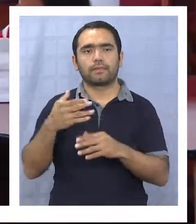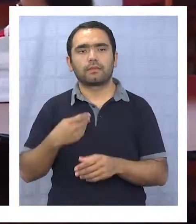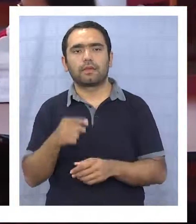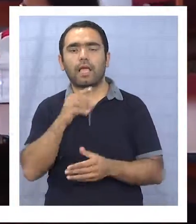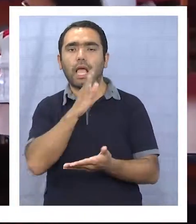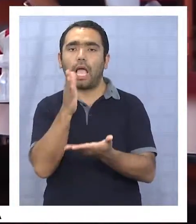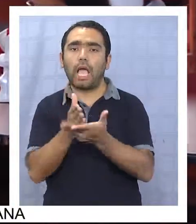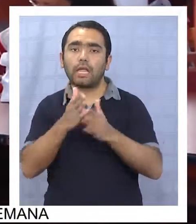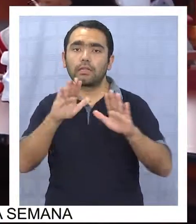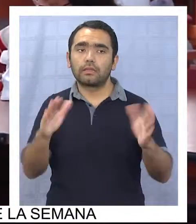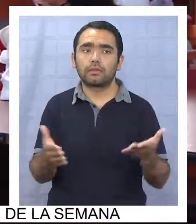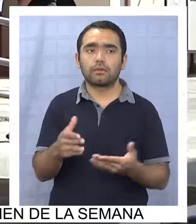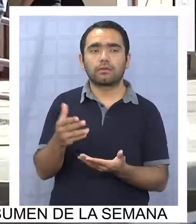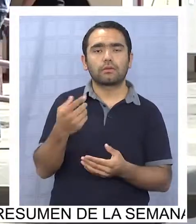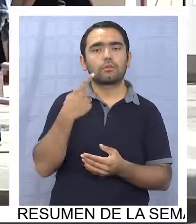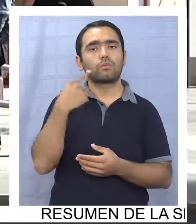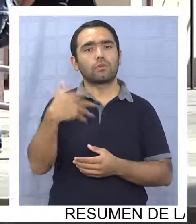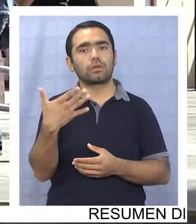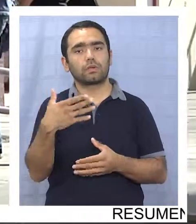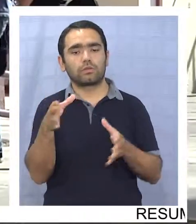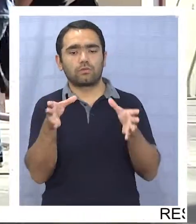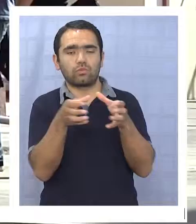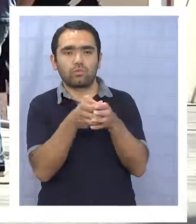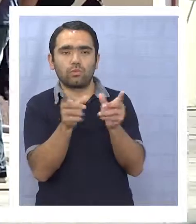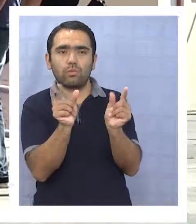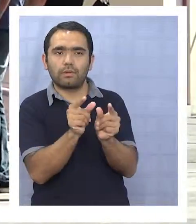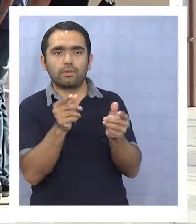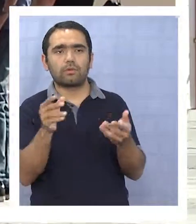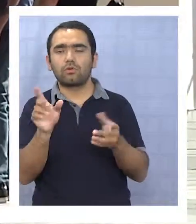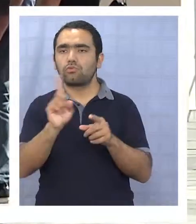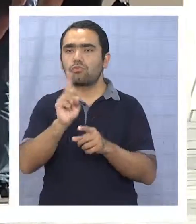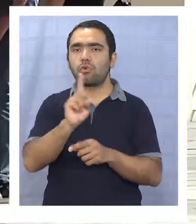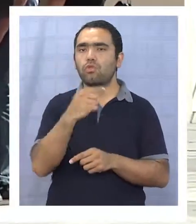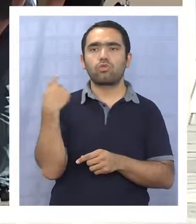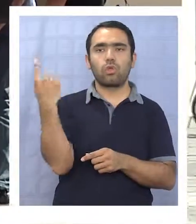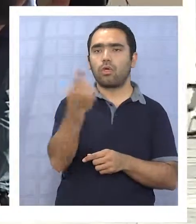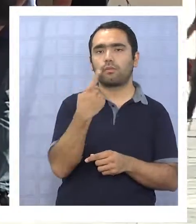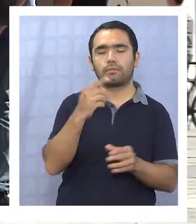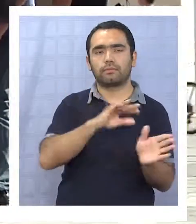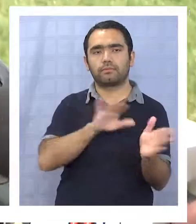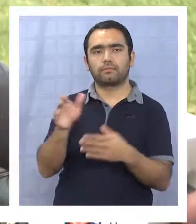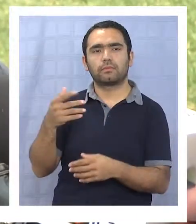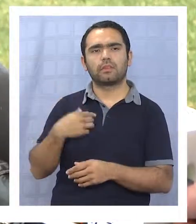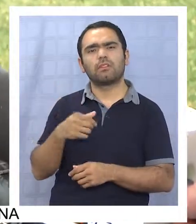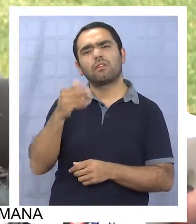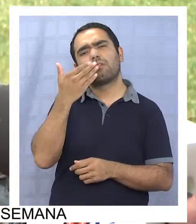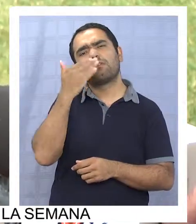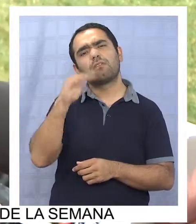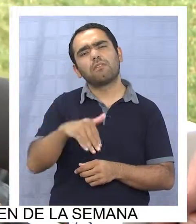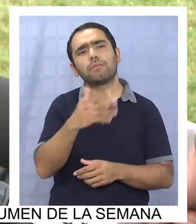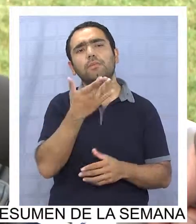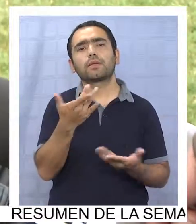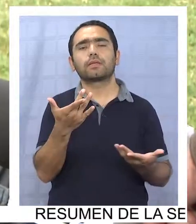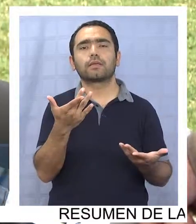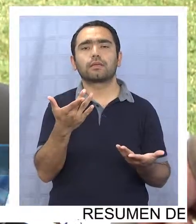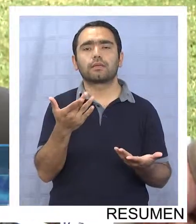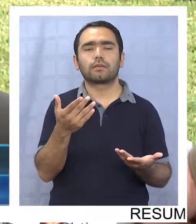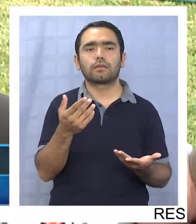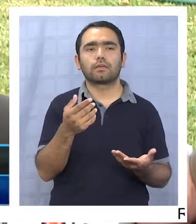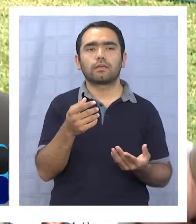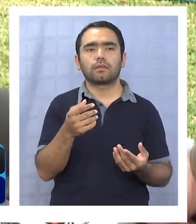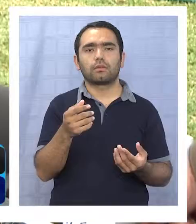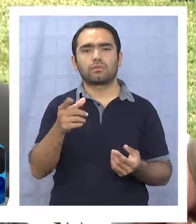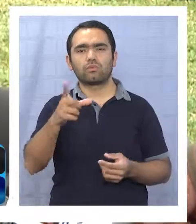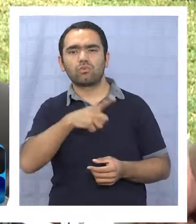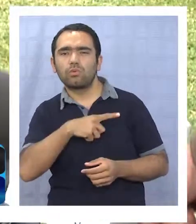importarle a un grupo reducido y no a todo el estudiantado una lata en realidad porque por culpa de poco tenemos que